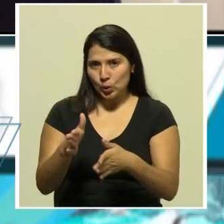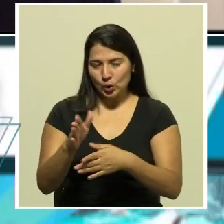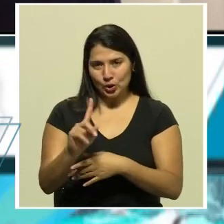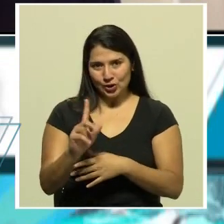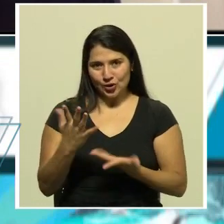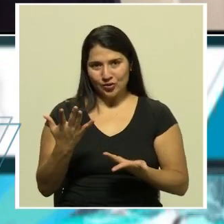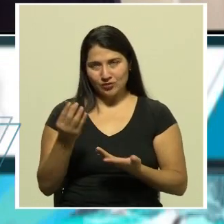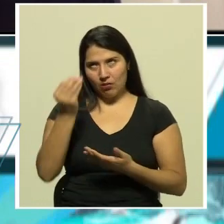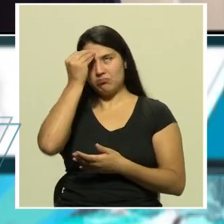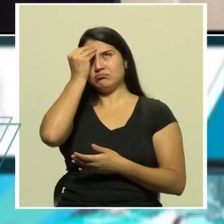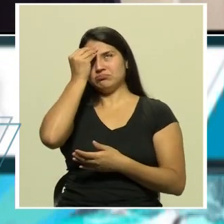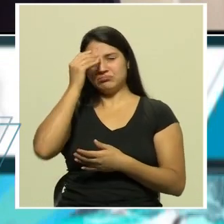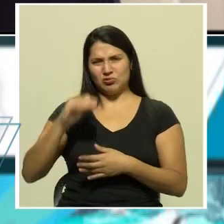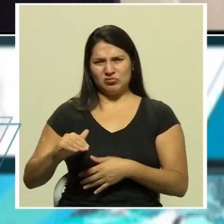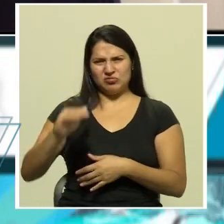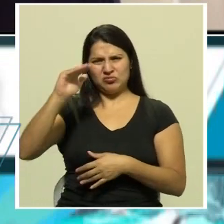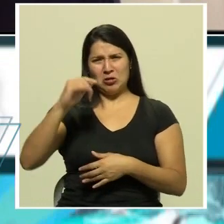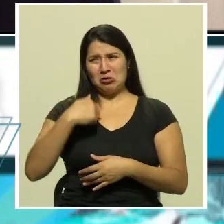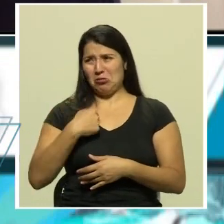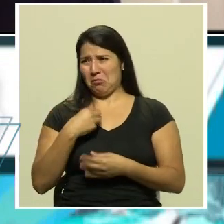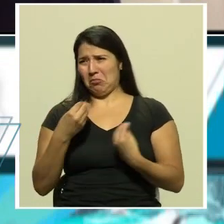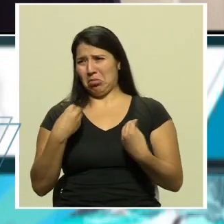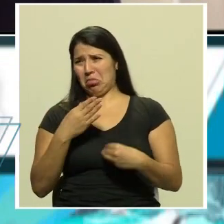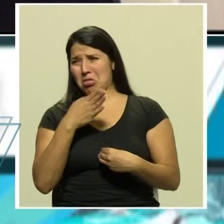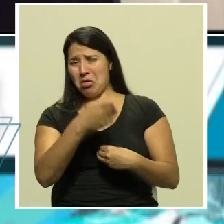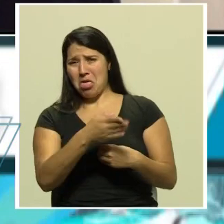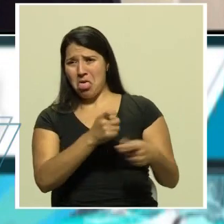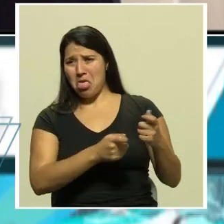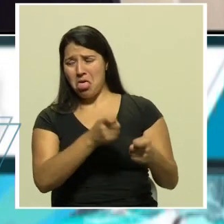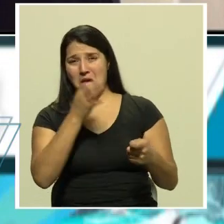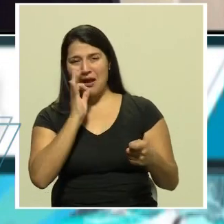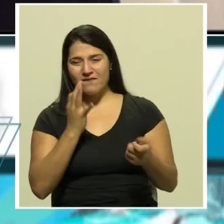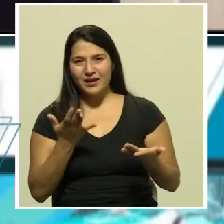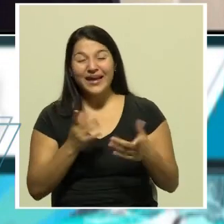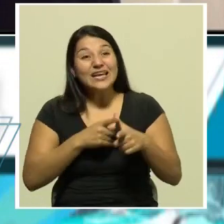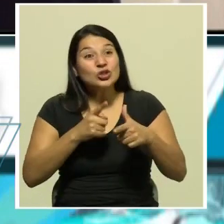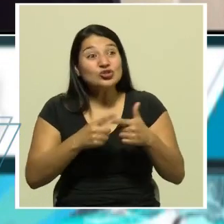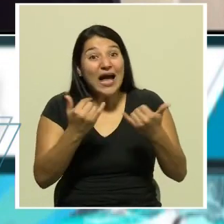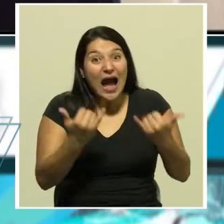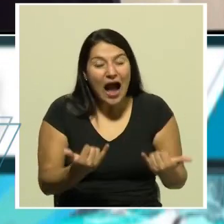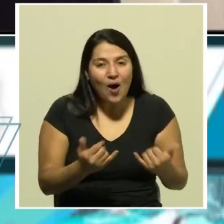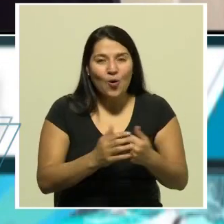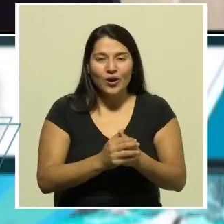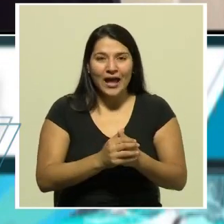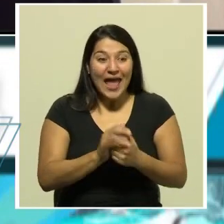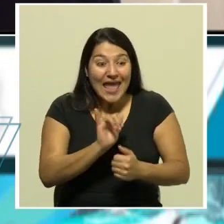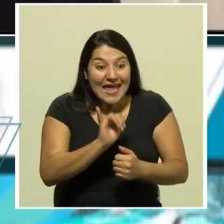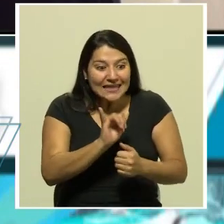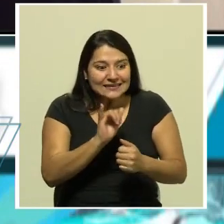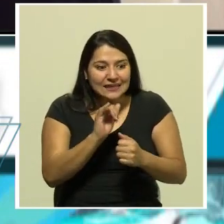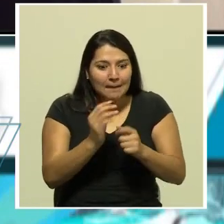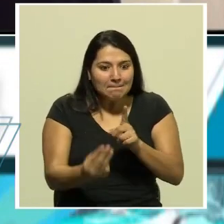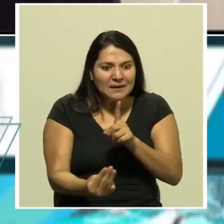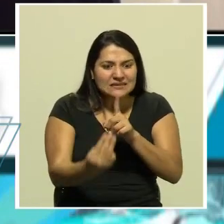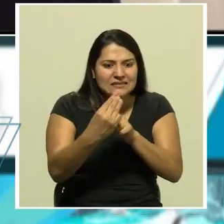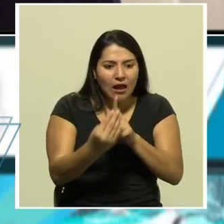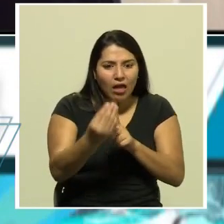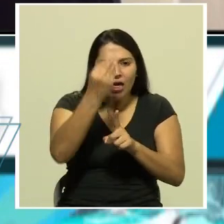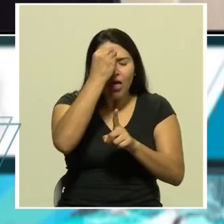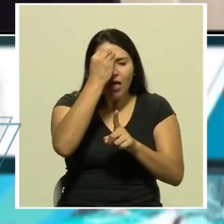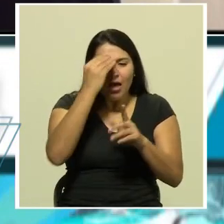sin ciencias sociales, cómo redireccionar ahora ese esfuerzo, cómo pensar qué